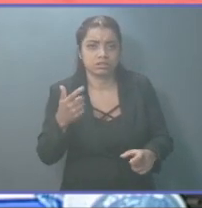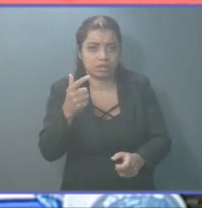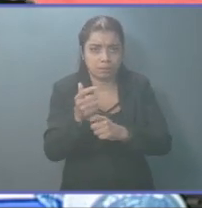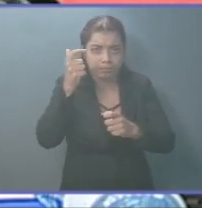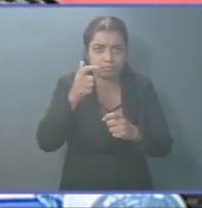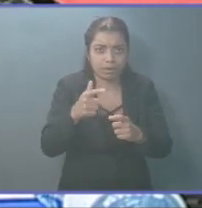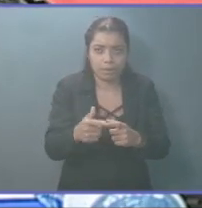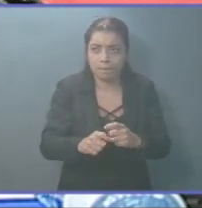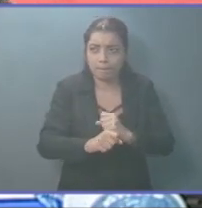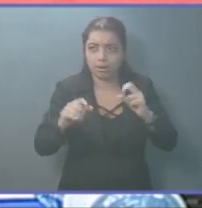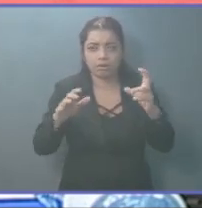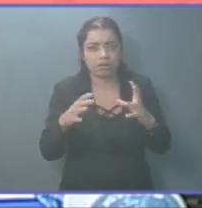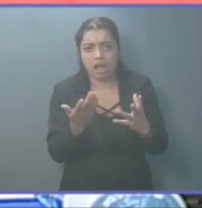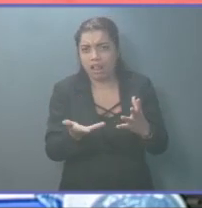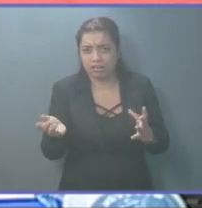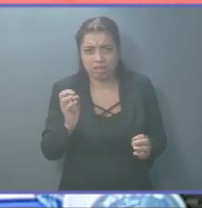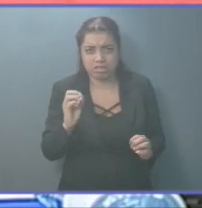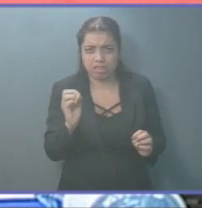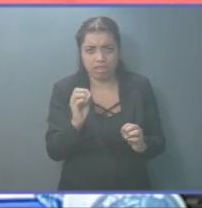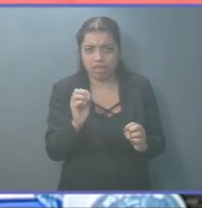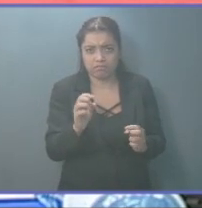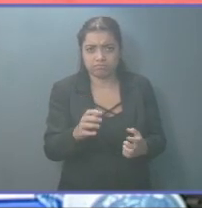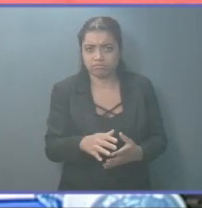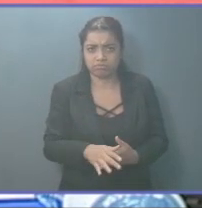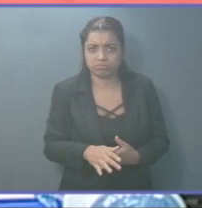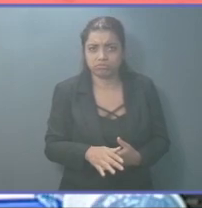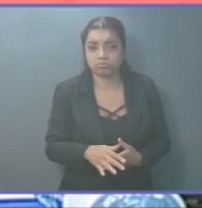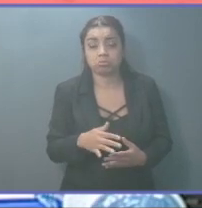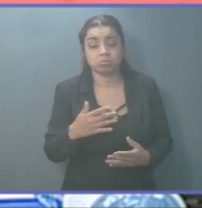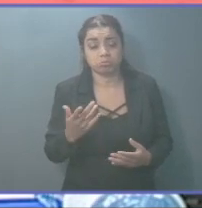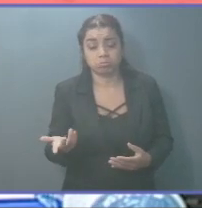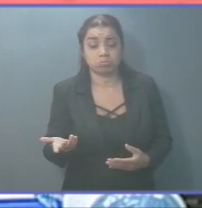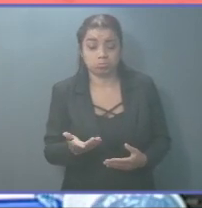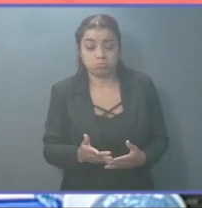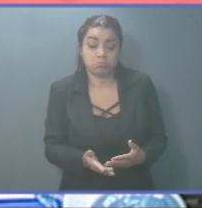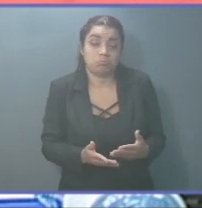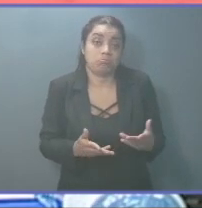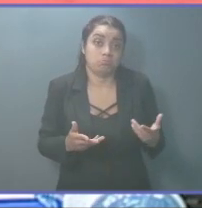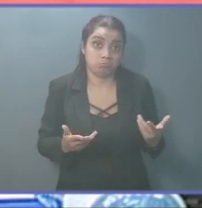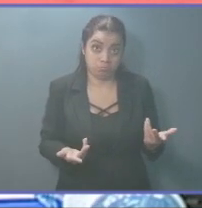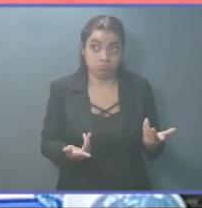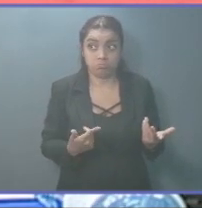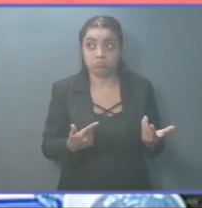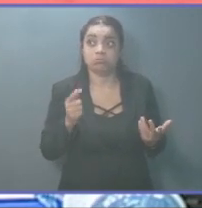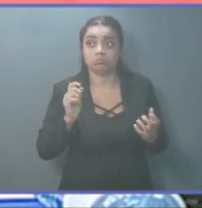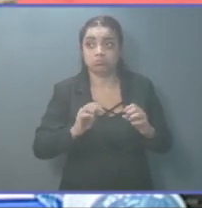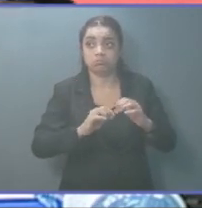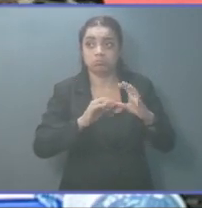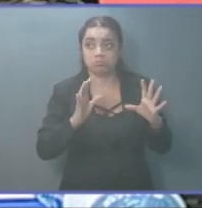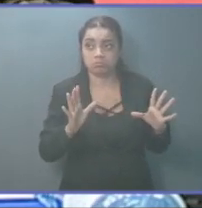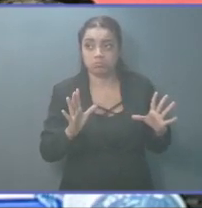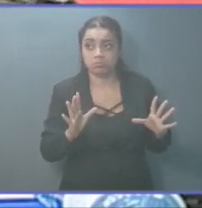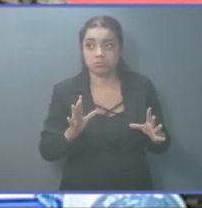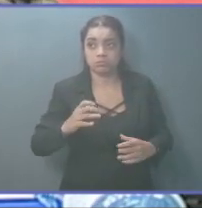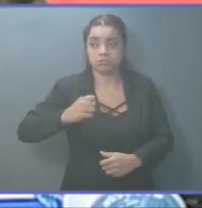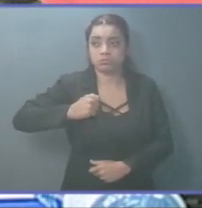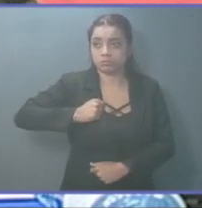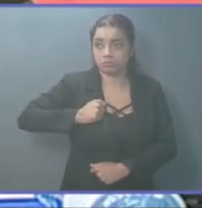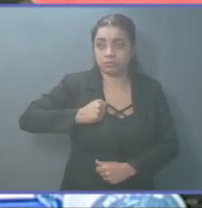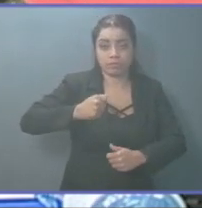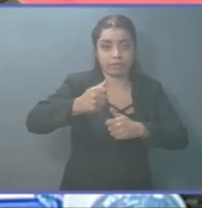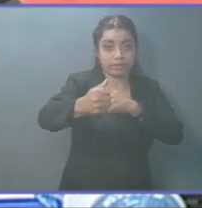sus armas, que le haya puesto tiro en recámara, pero es obvio que si ellos portan un